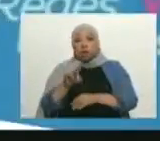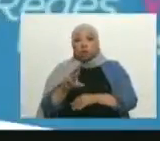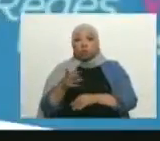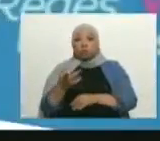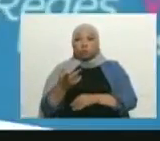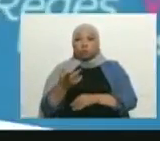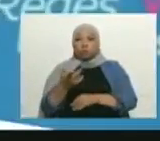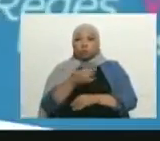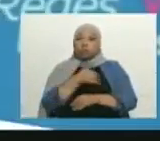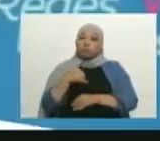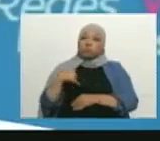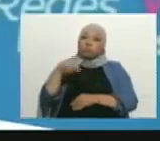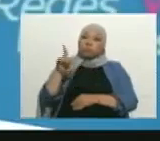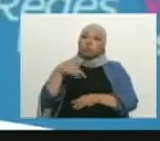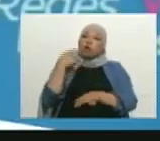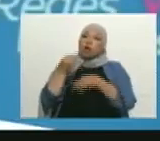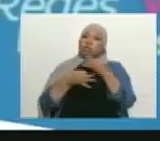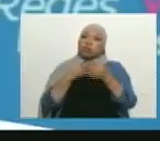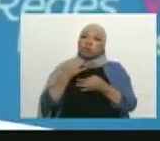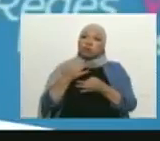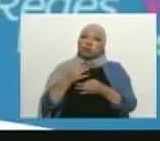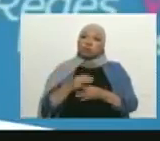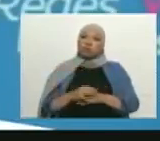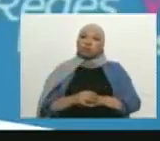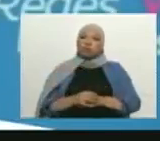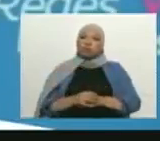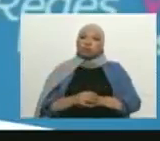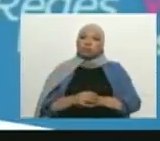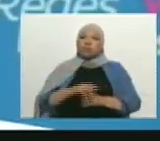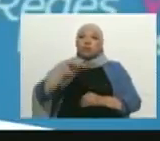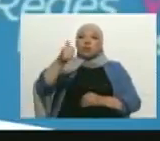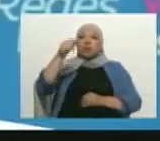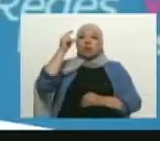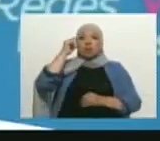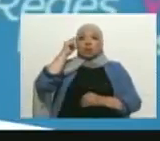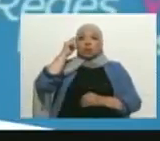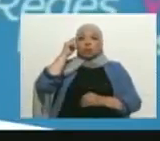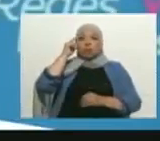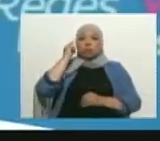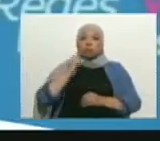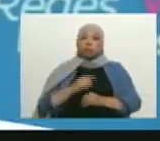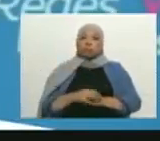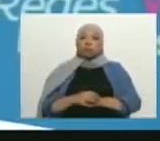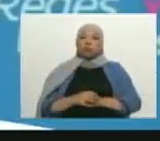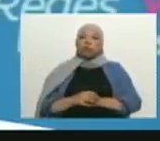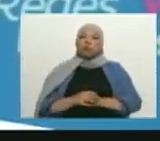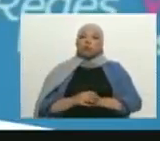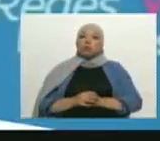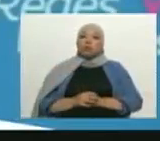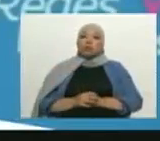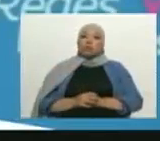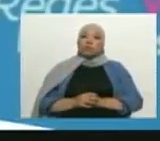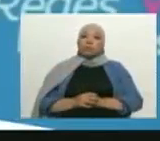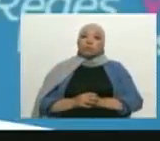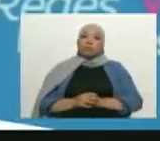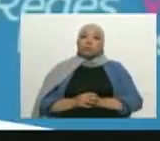Quiere decir que estamos hablando en 10 días, 10 días,